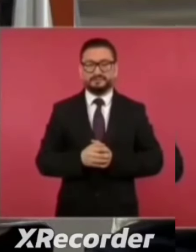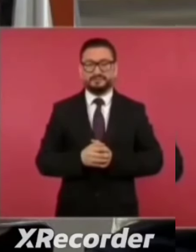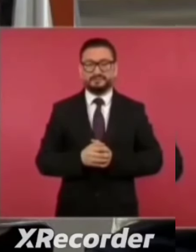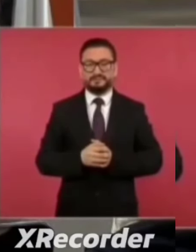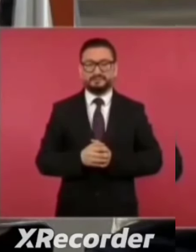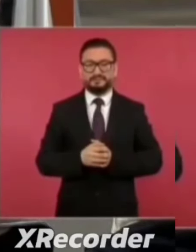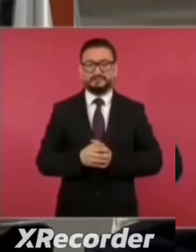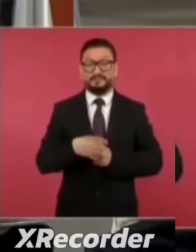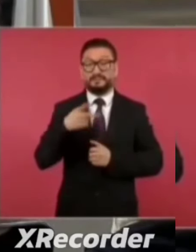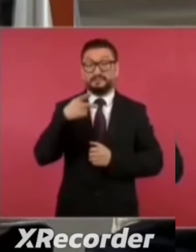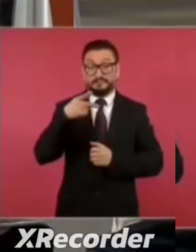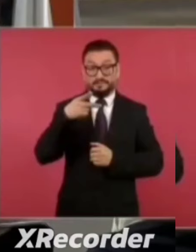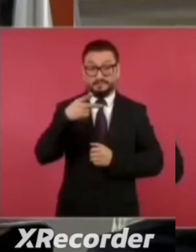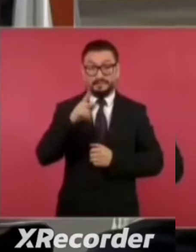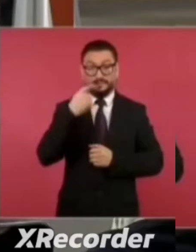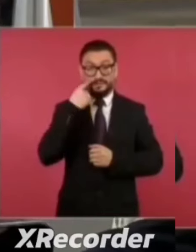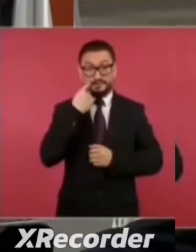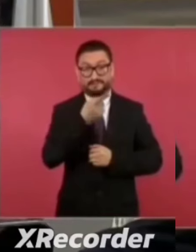Pon Aguilar.